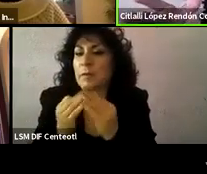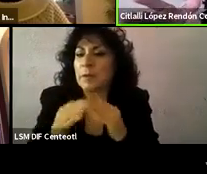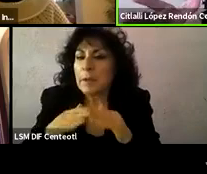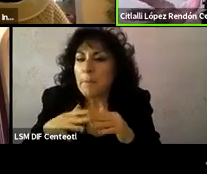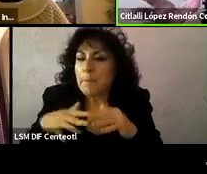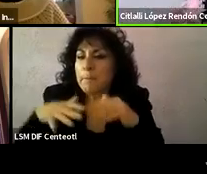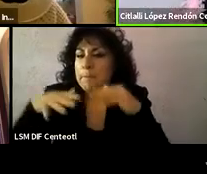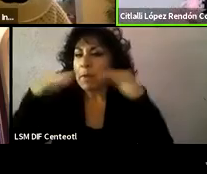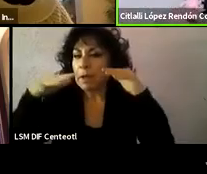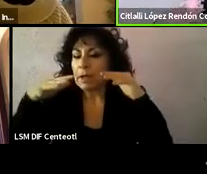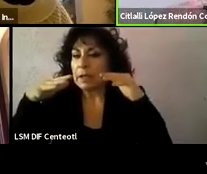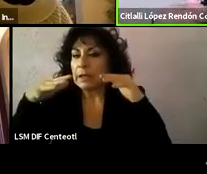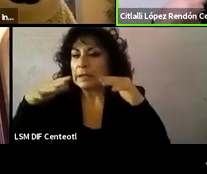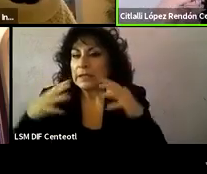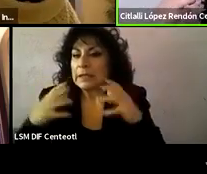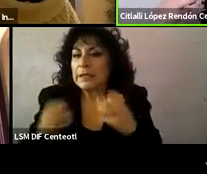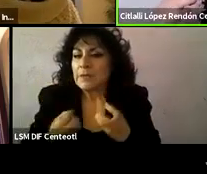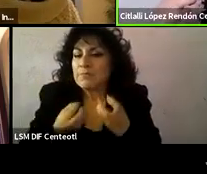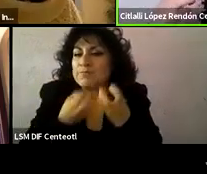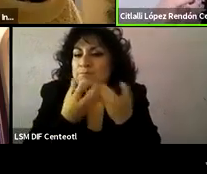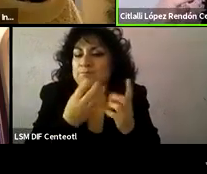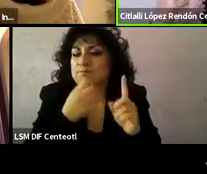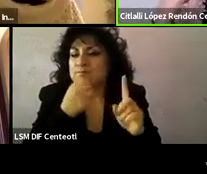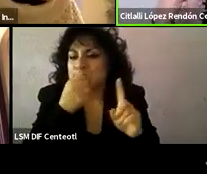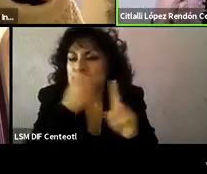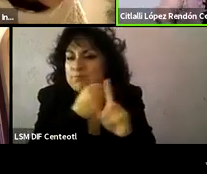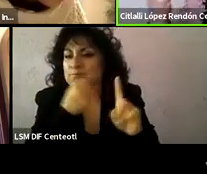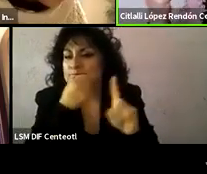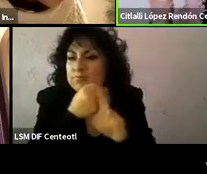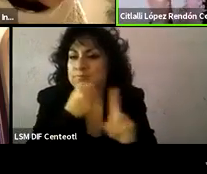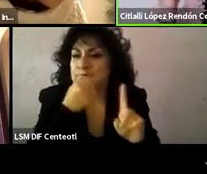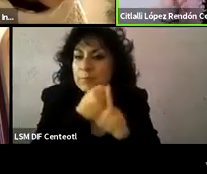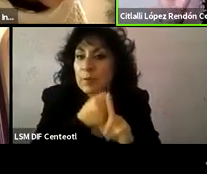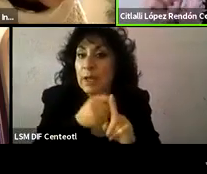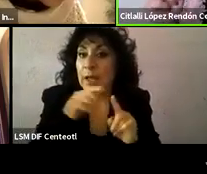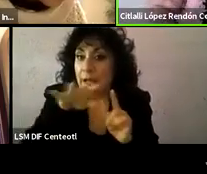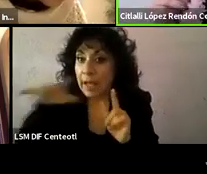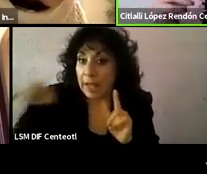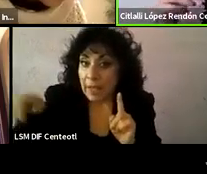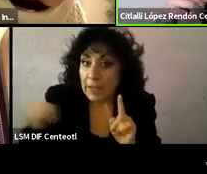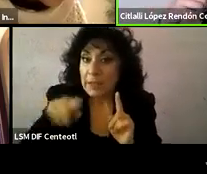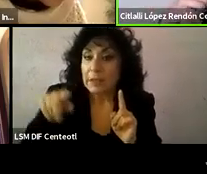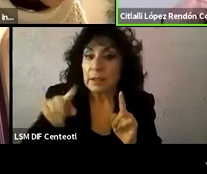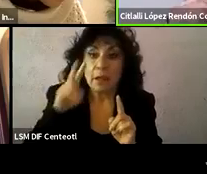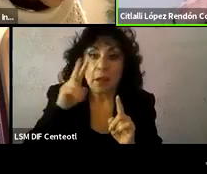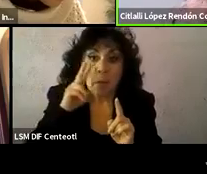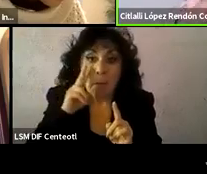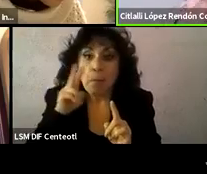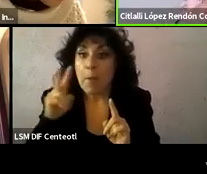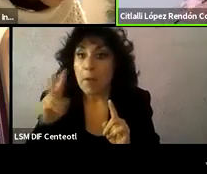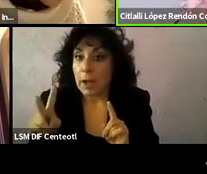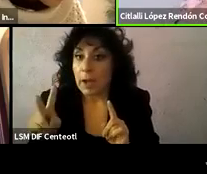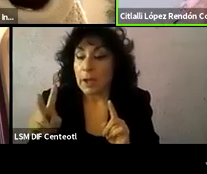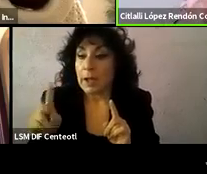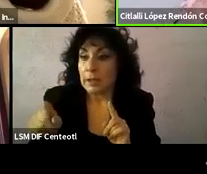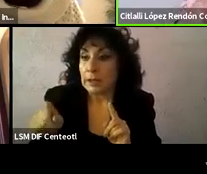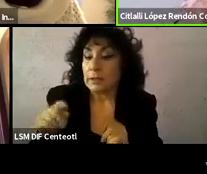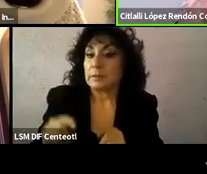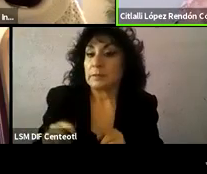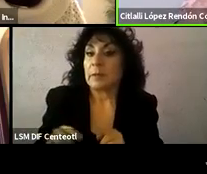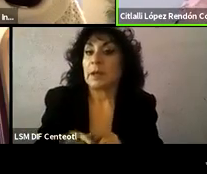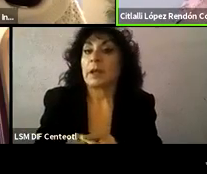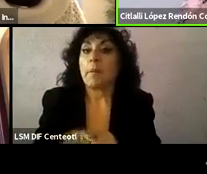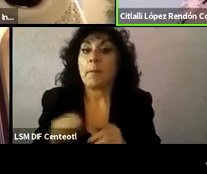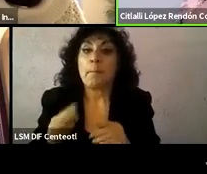estas violencias, y que son esas estructuras, ¿no? También a las que hay que mirar siempre, ¿no? Y que en un proceso de